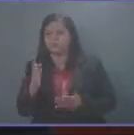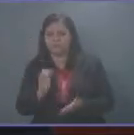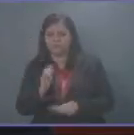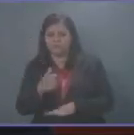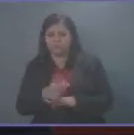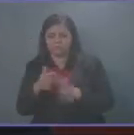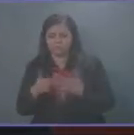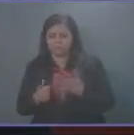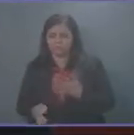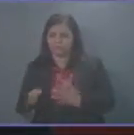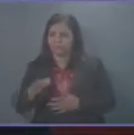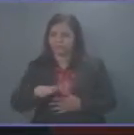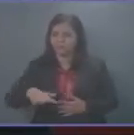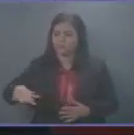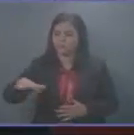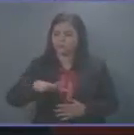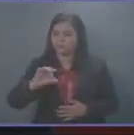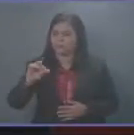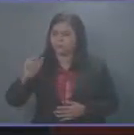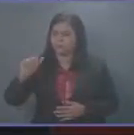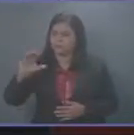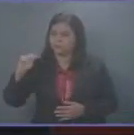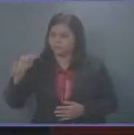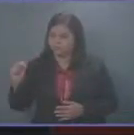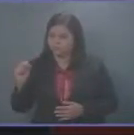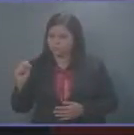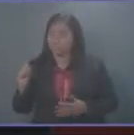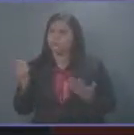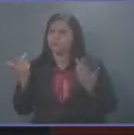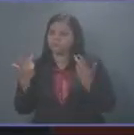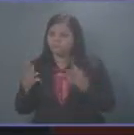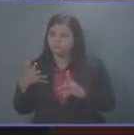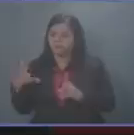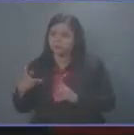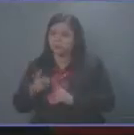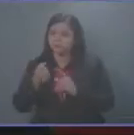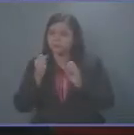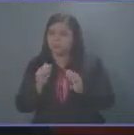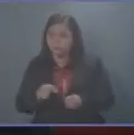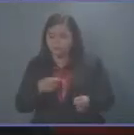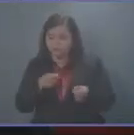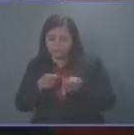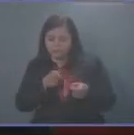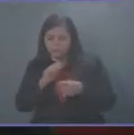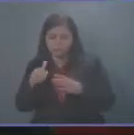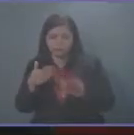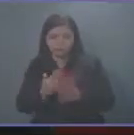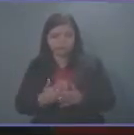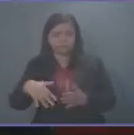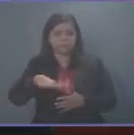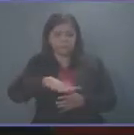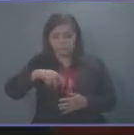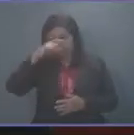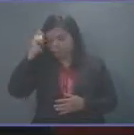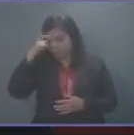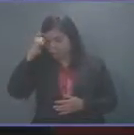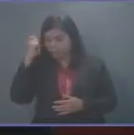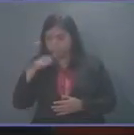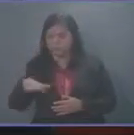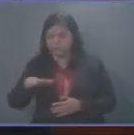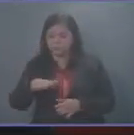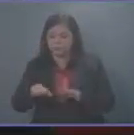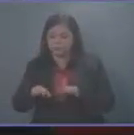Francas Industriales y de Comercialización, la cual tiene por objeto regular el funcionamiento de zonas francas y depósitos